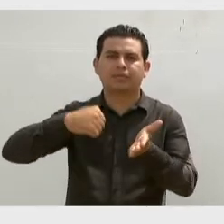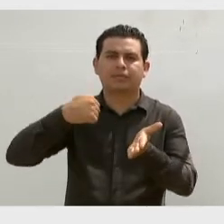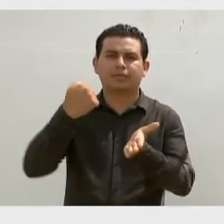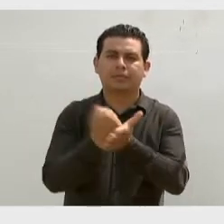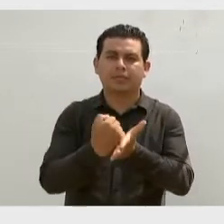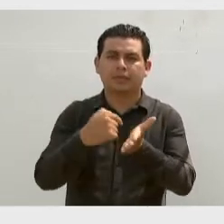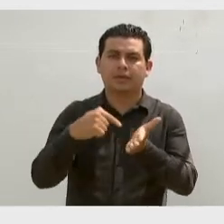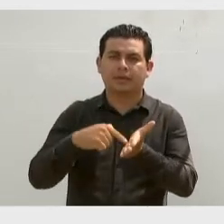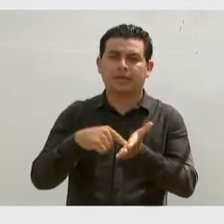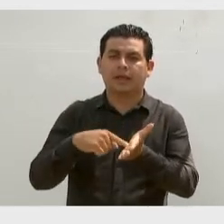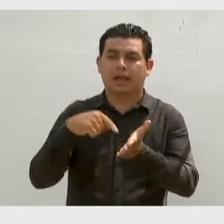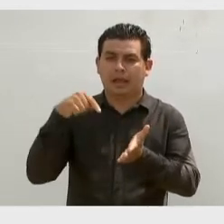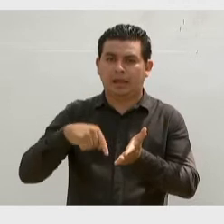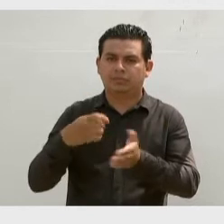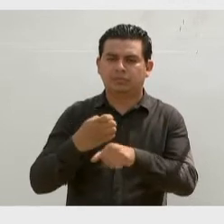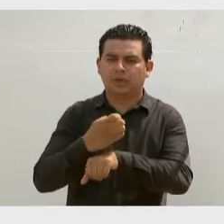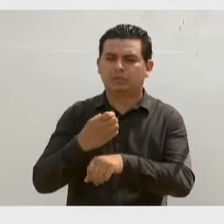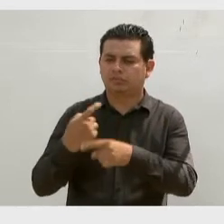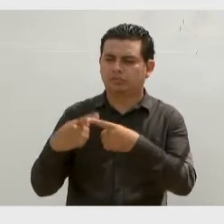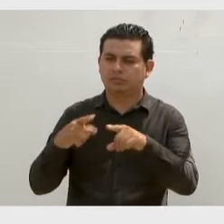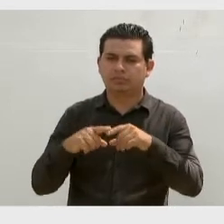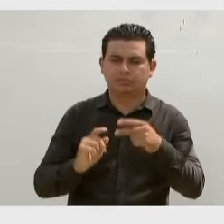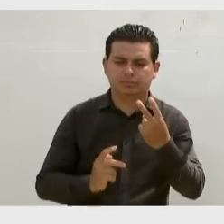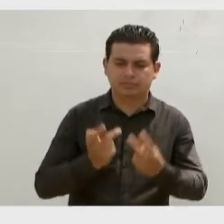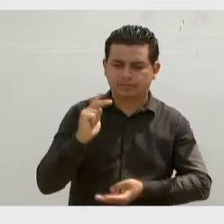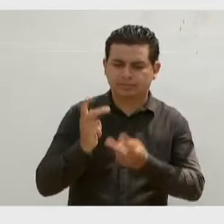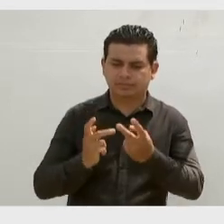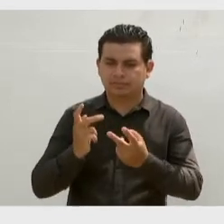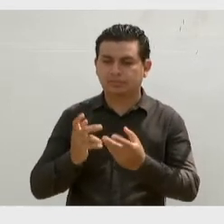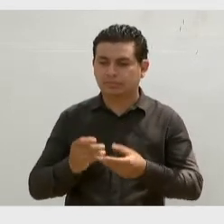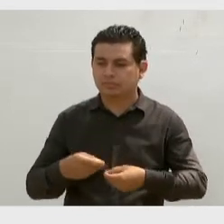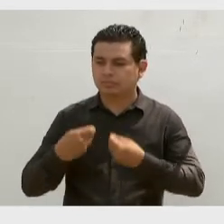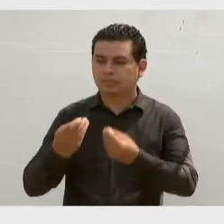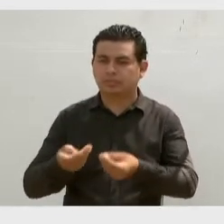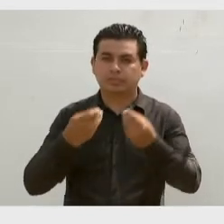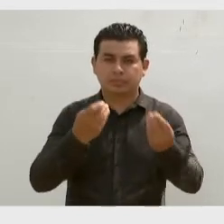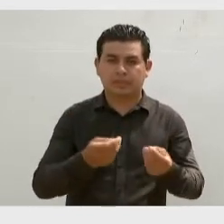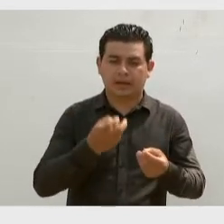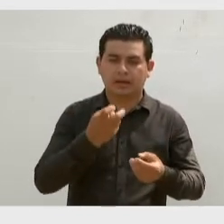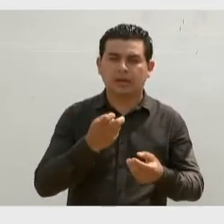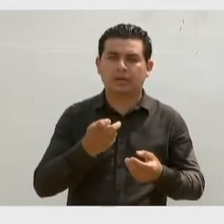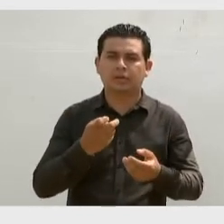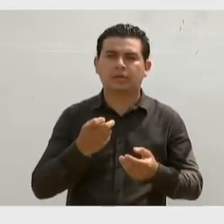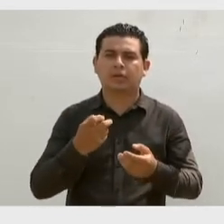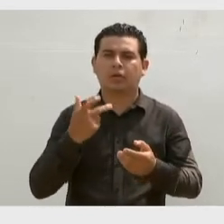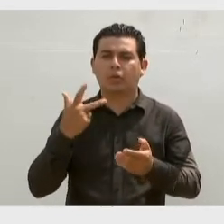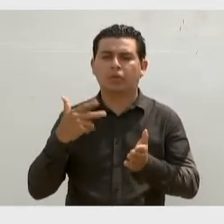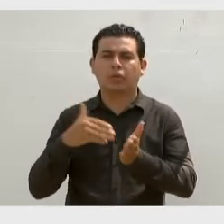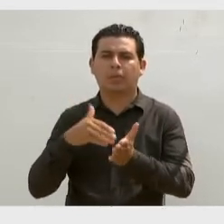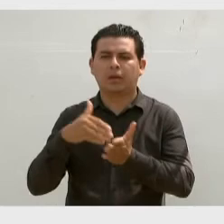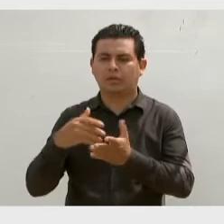este estado en sus viveros va a proveer a este programa de